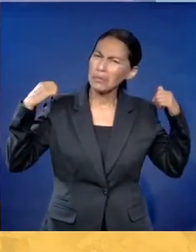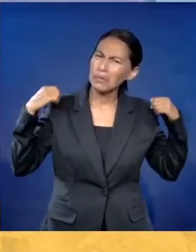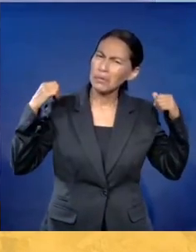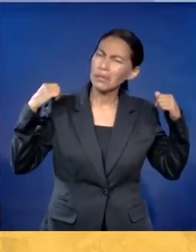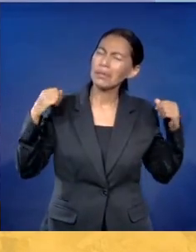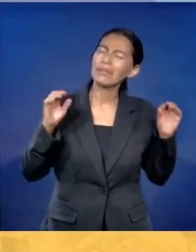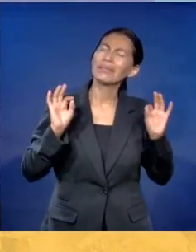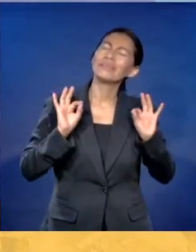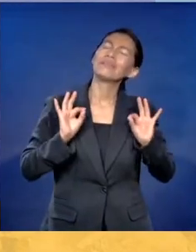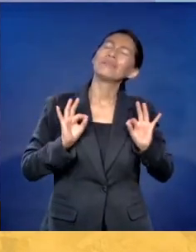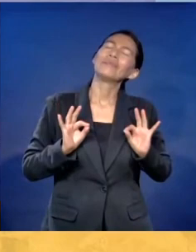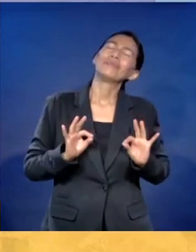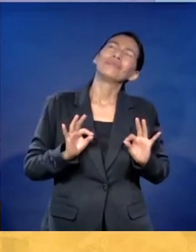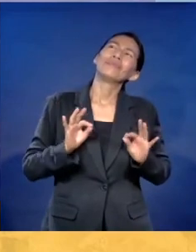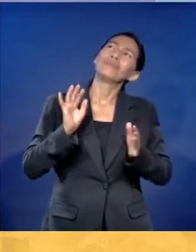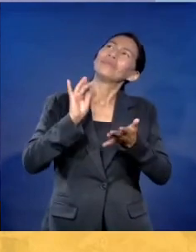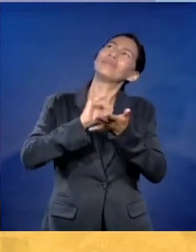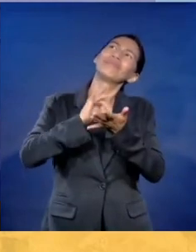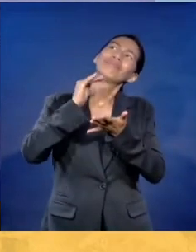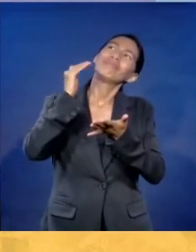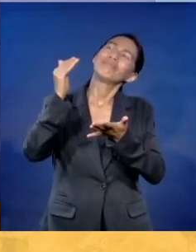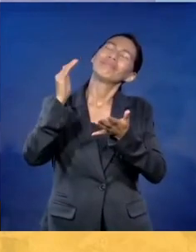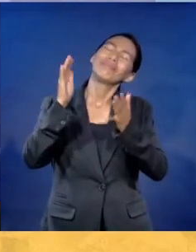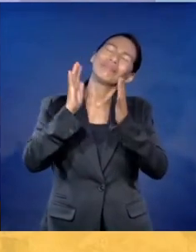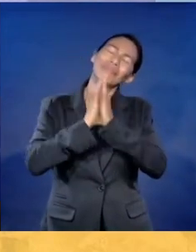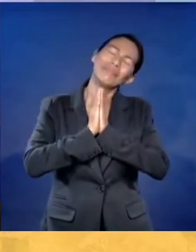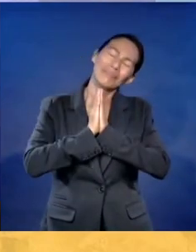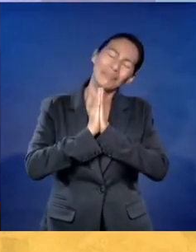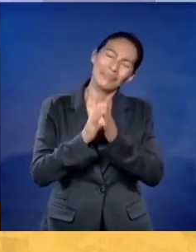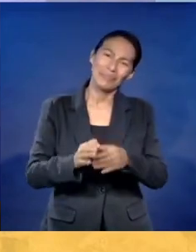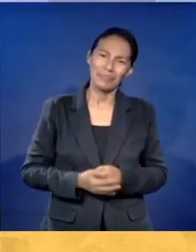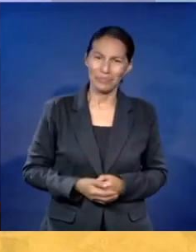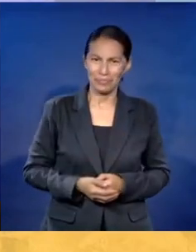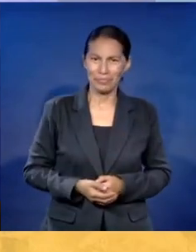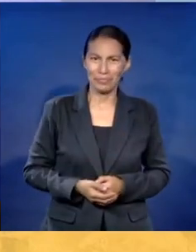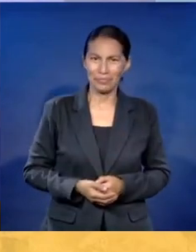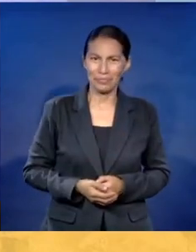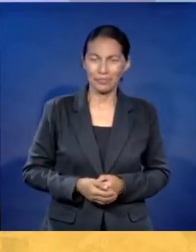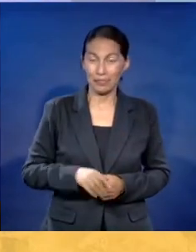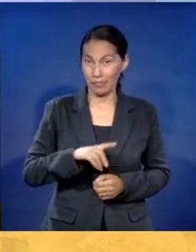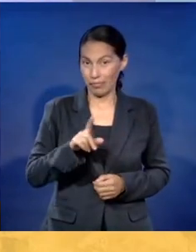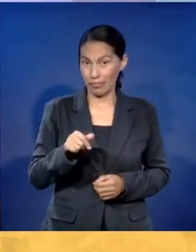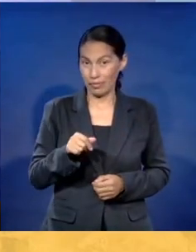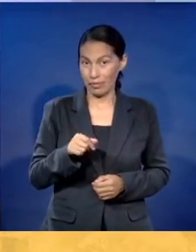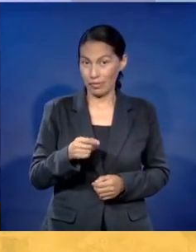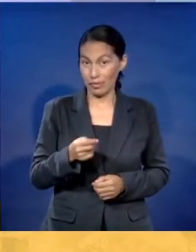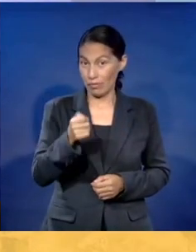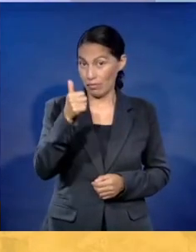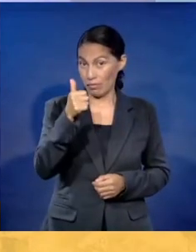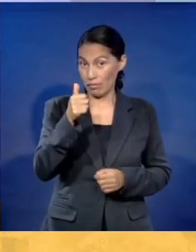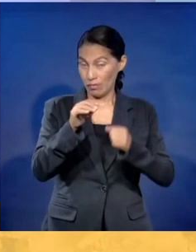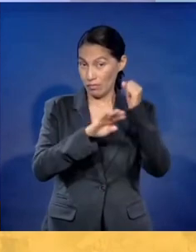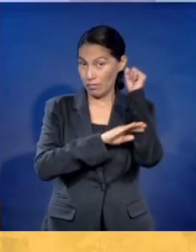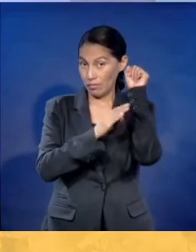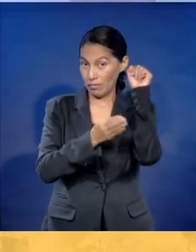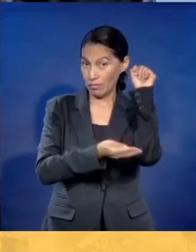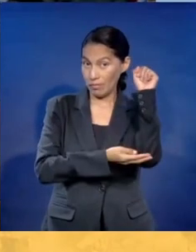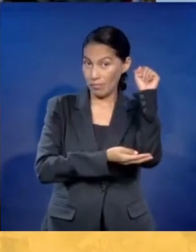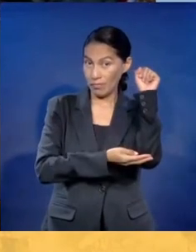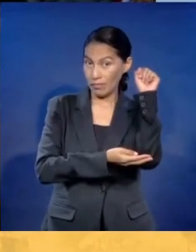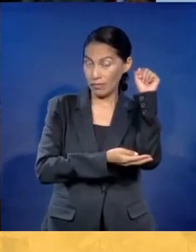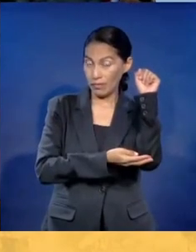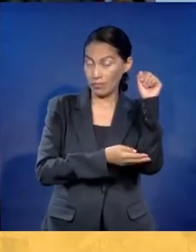todo No yo decía señor saqué la lotería Amén cuándo llegó el primer embarazo Todo cambió